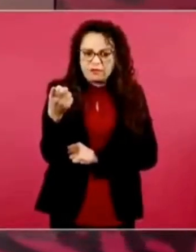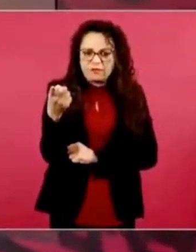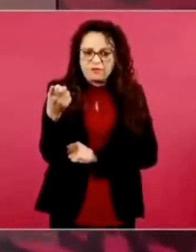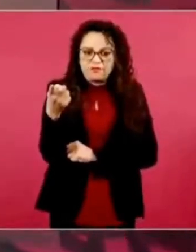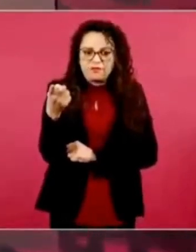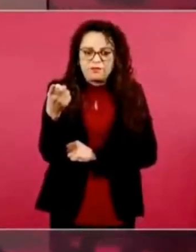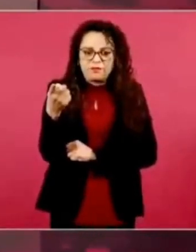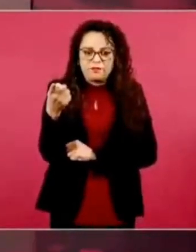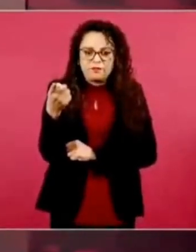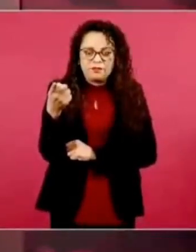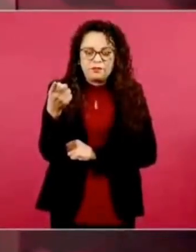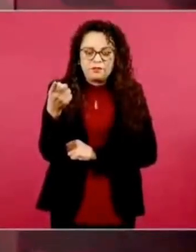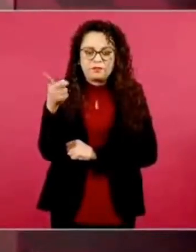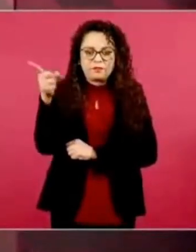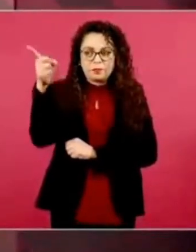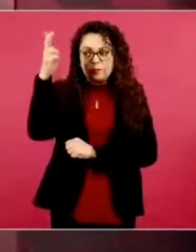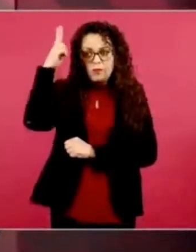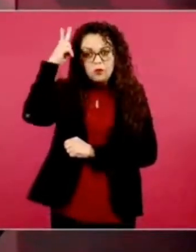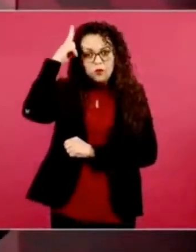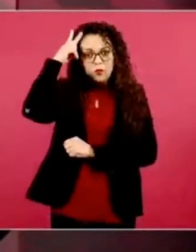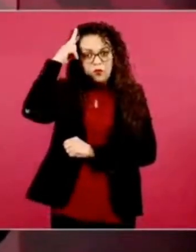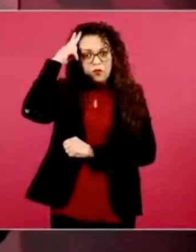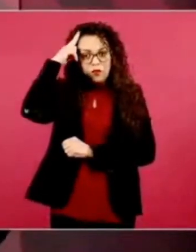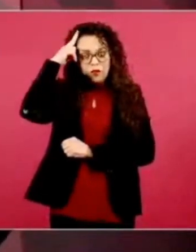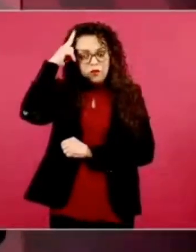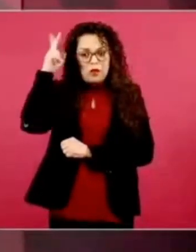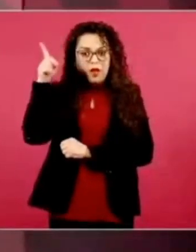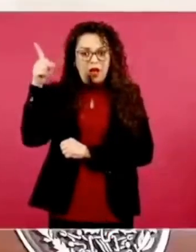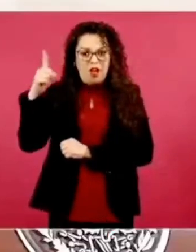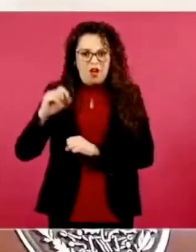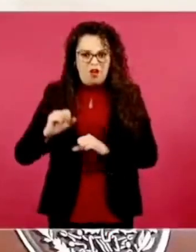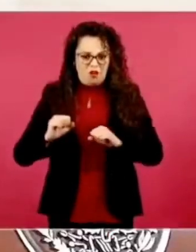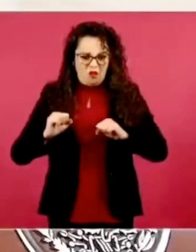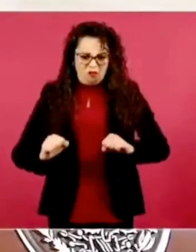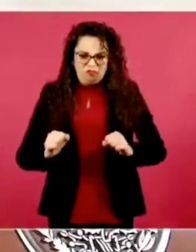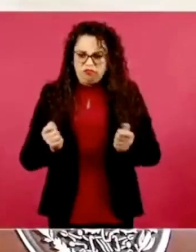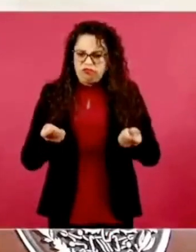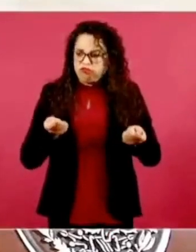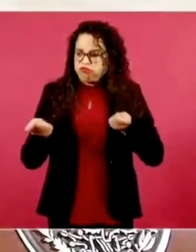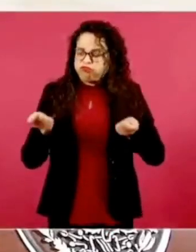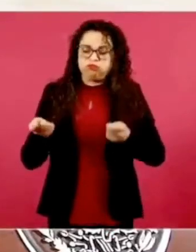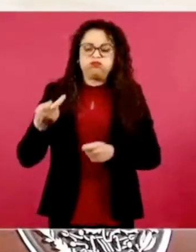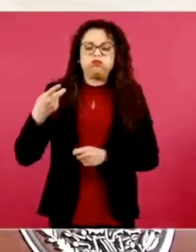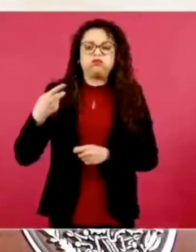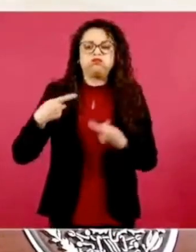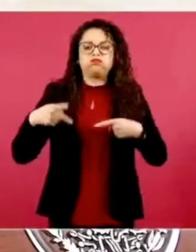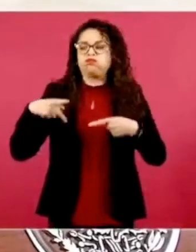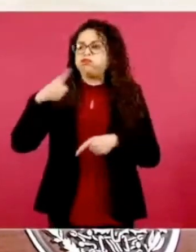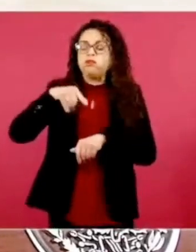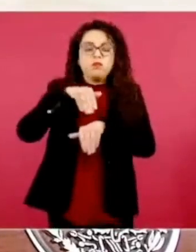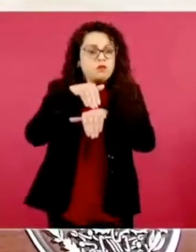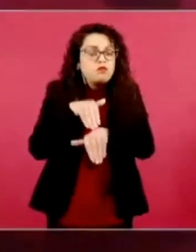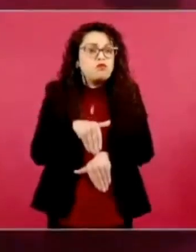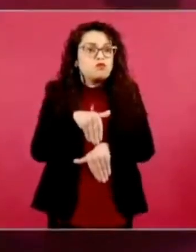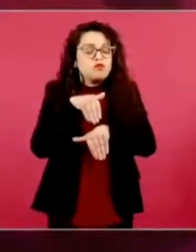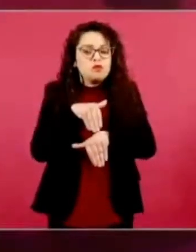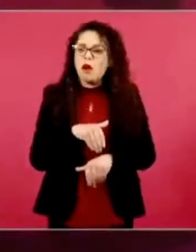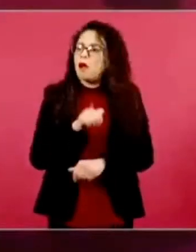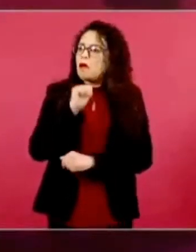Porfirio Díaz no había sido represor. Estoy hablando de el historiador más